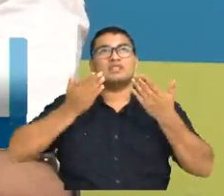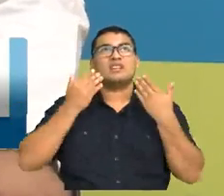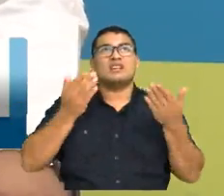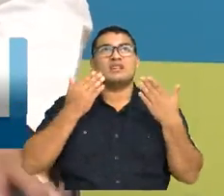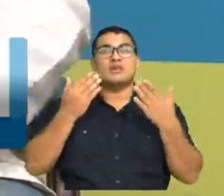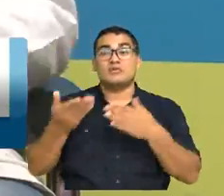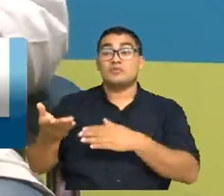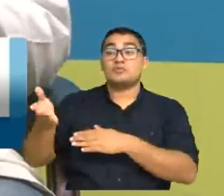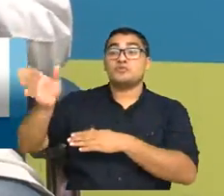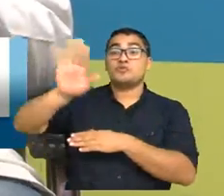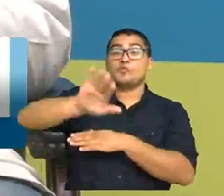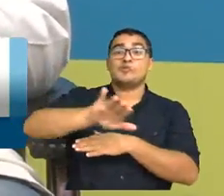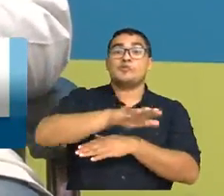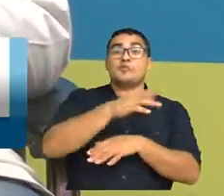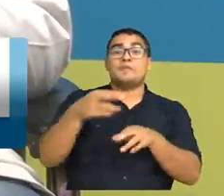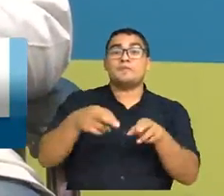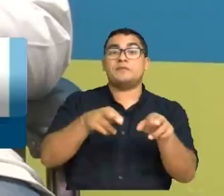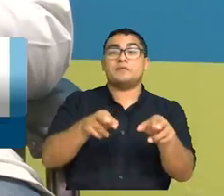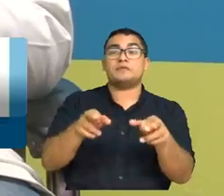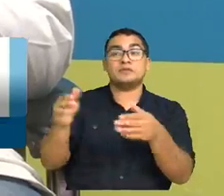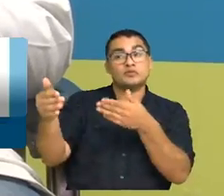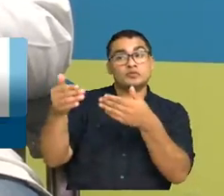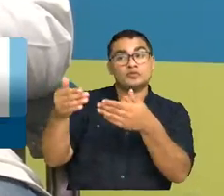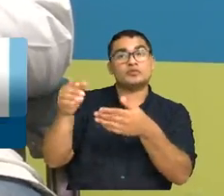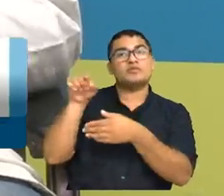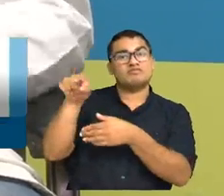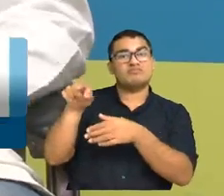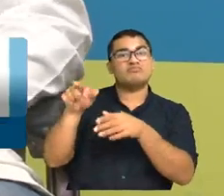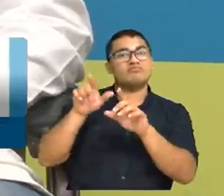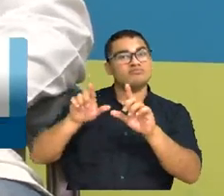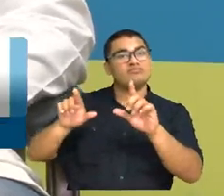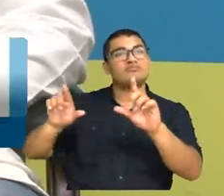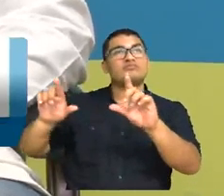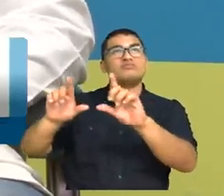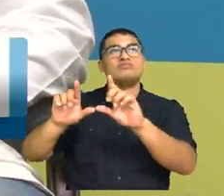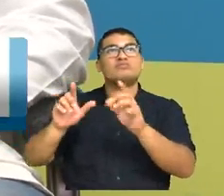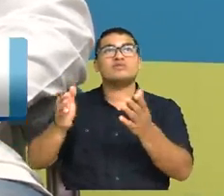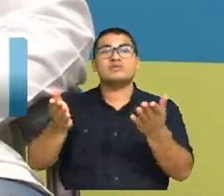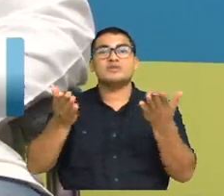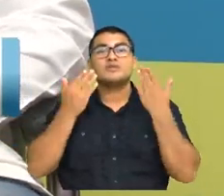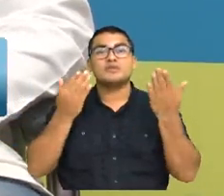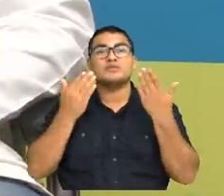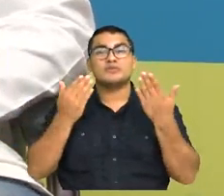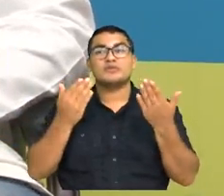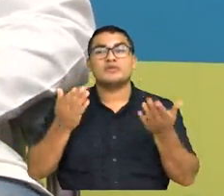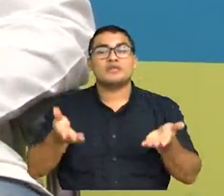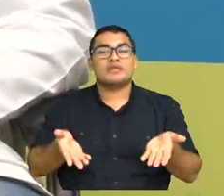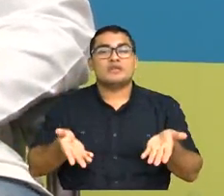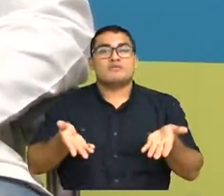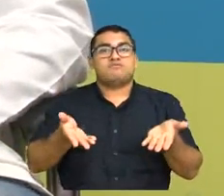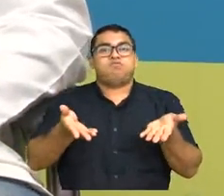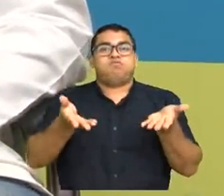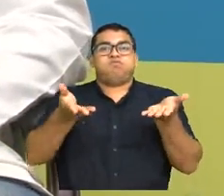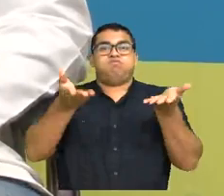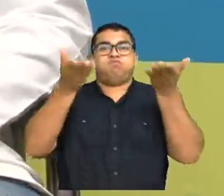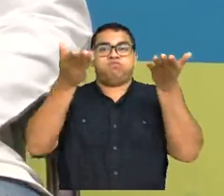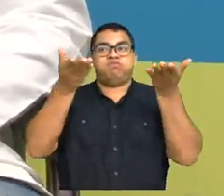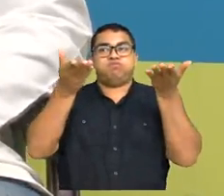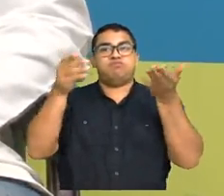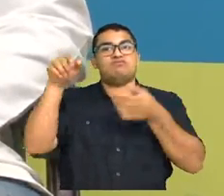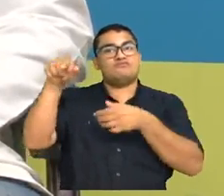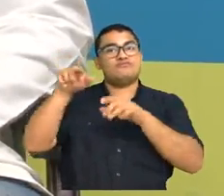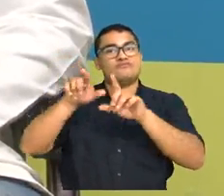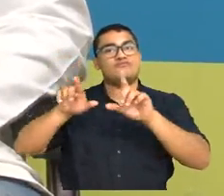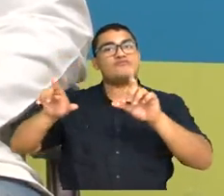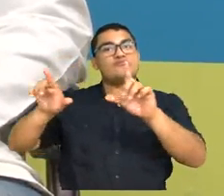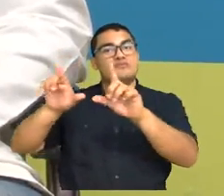genera que el calor se concentre en las áreas, esto lo que ocasiona es aumentar de la temperatura local o la